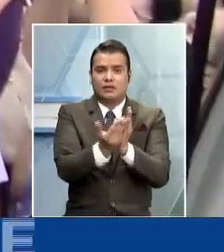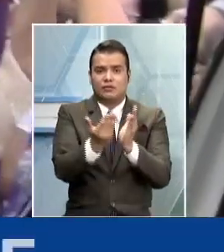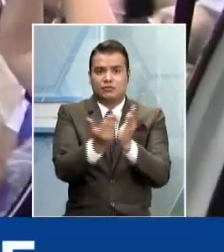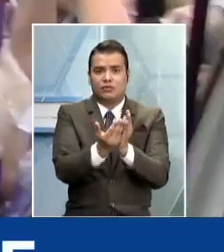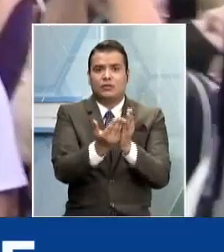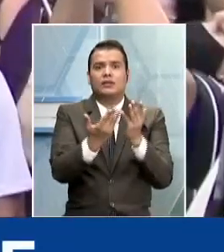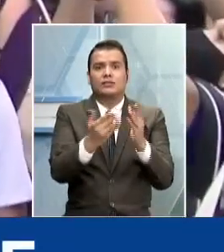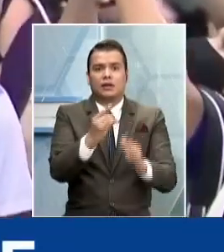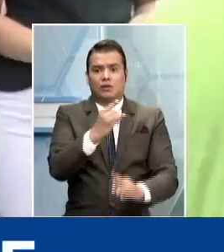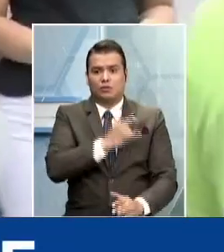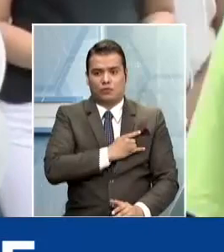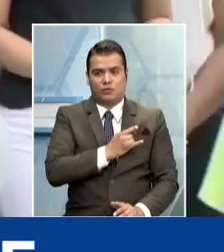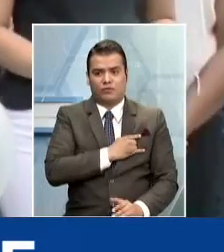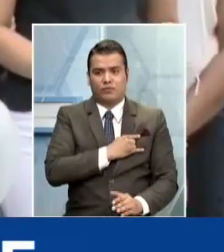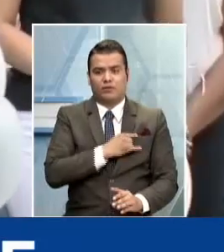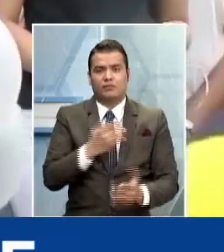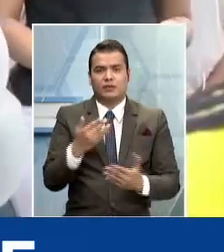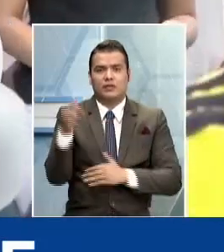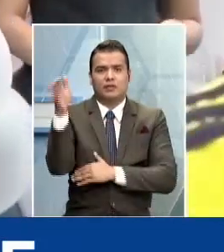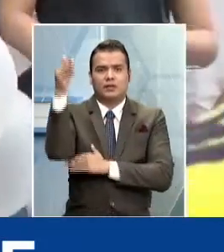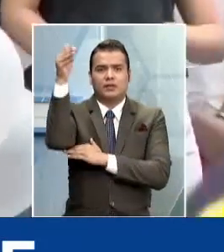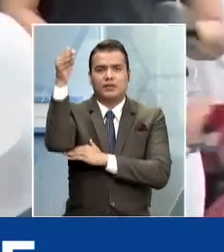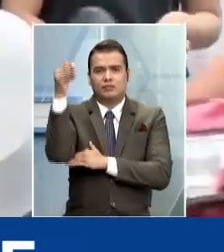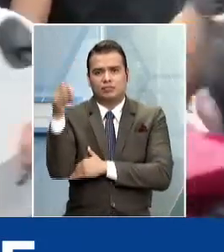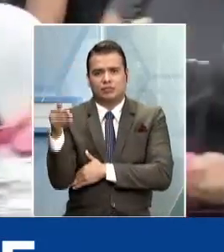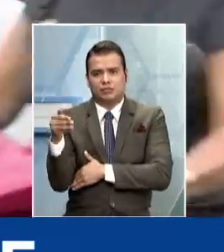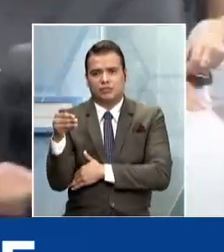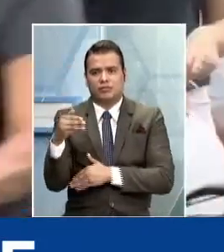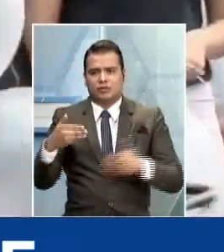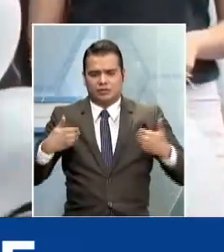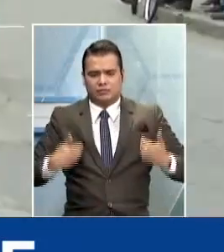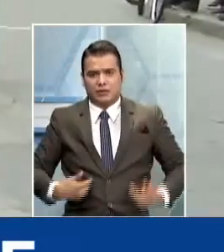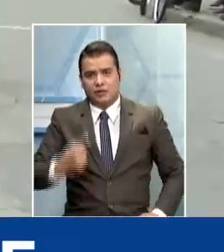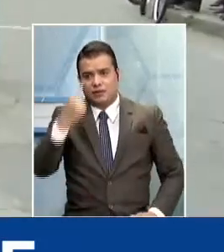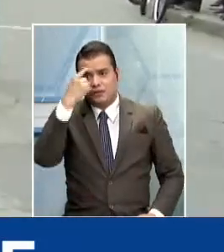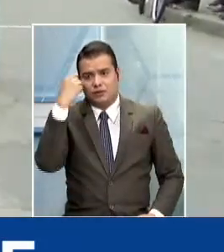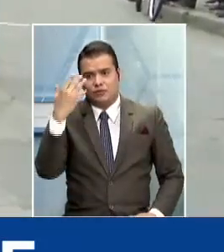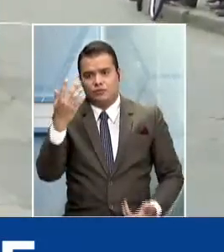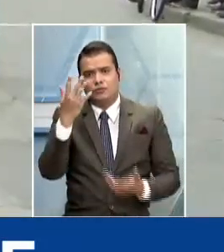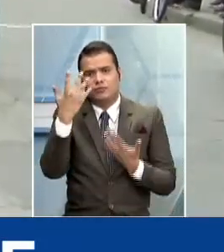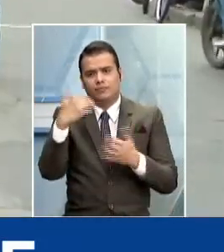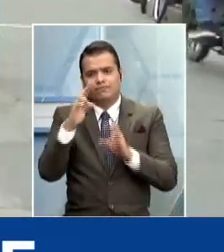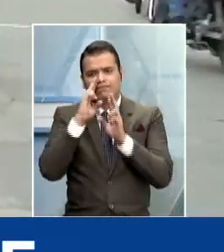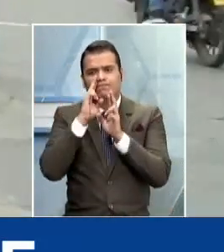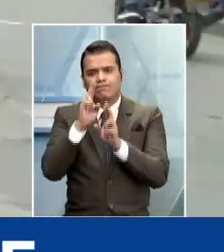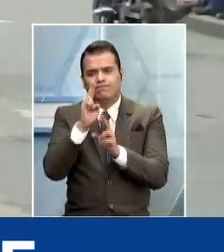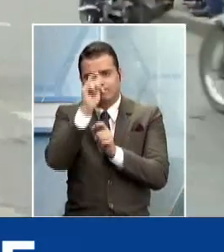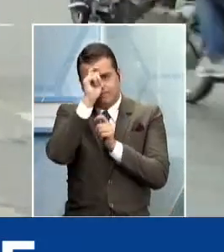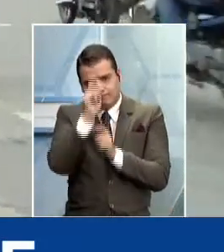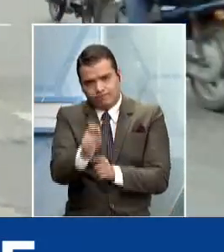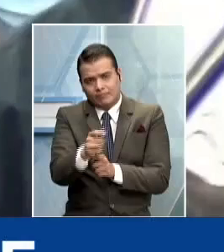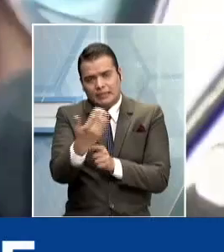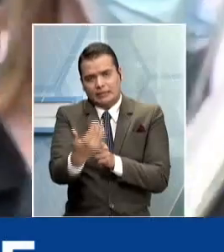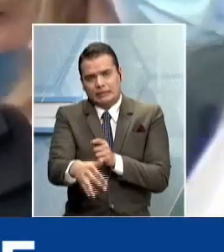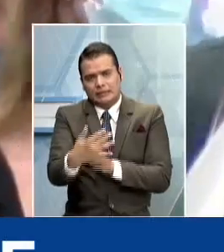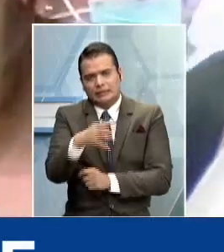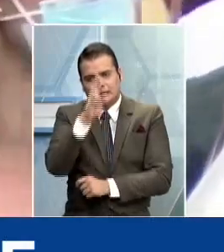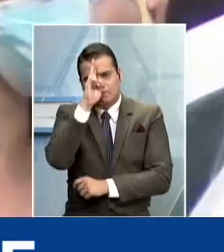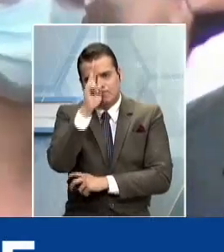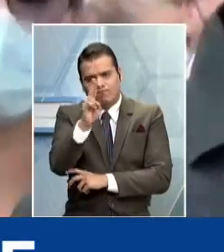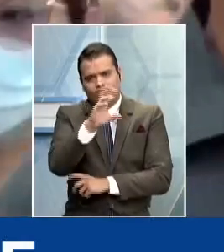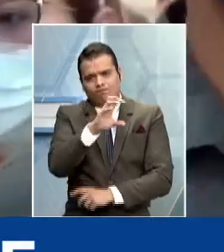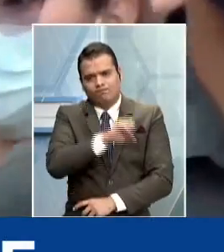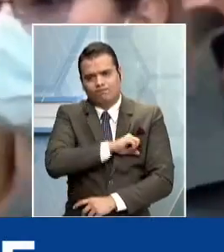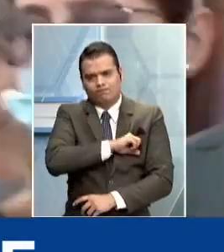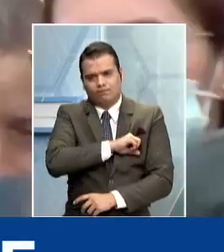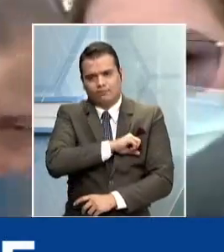media asta y ciudadanos vistiendo de negro fueron algunas de las acciones simbólicas en Buga para demostrar respeto y el mismo sentimiento de